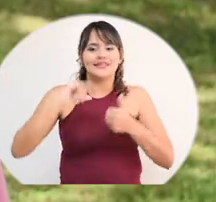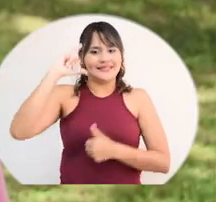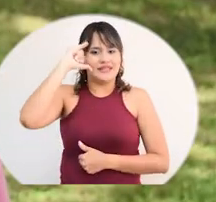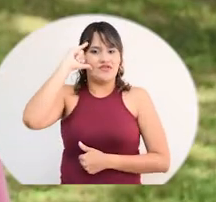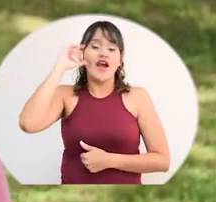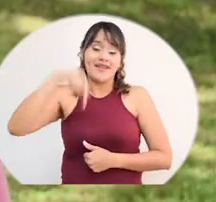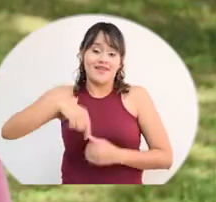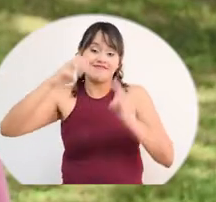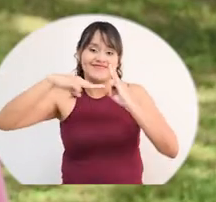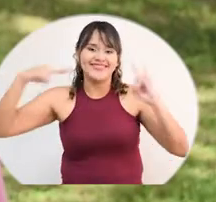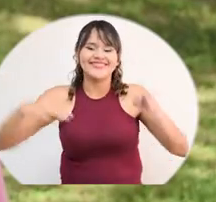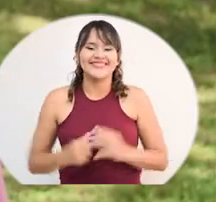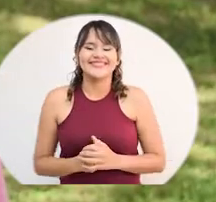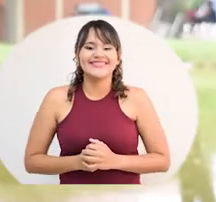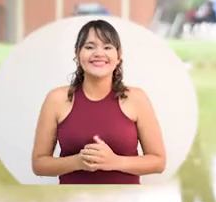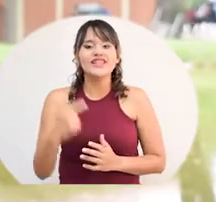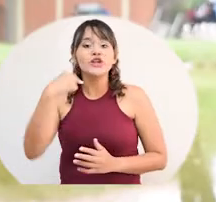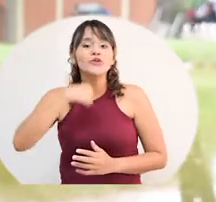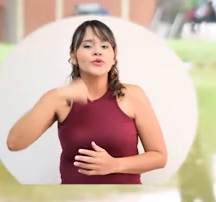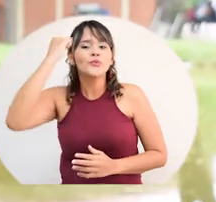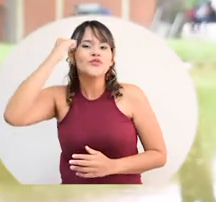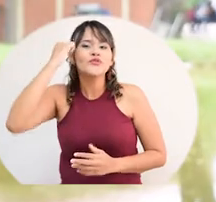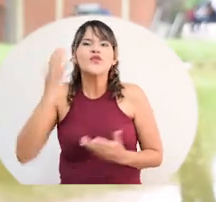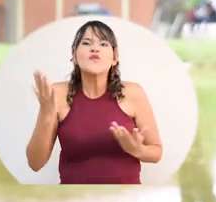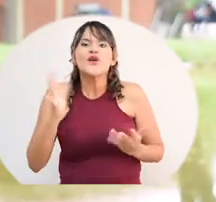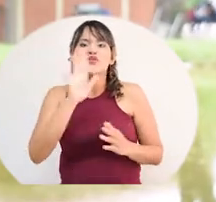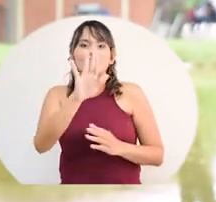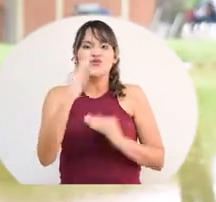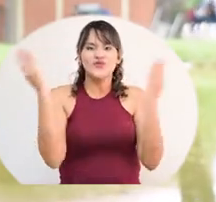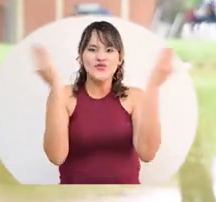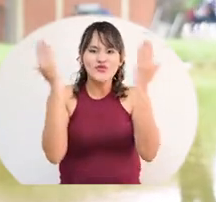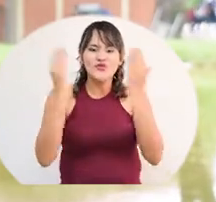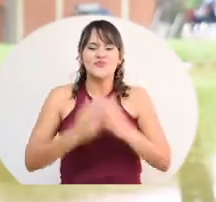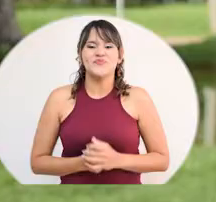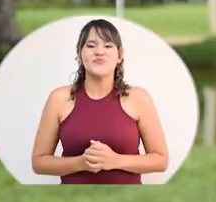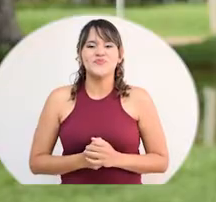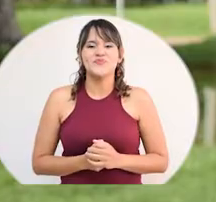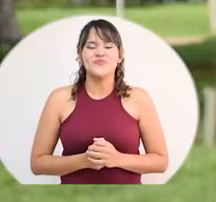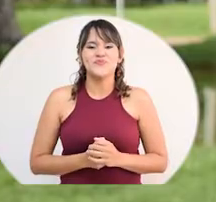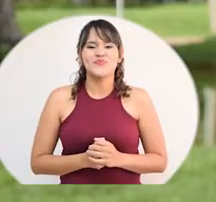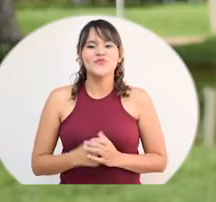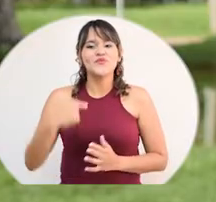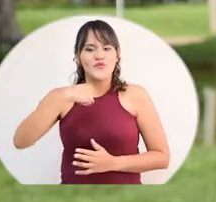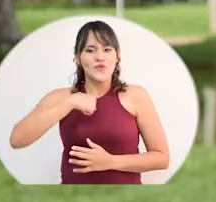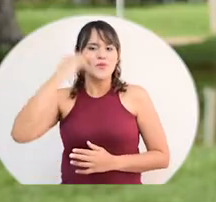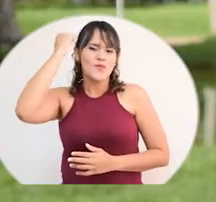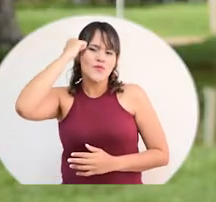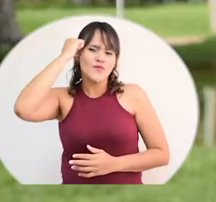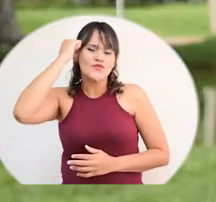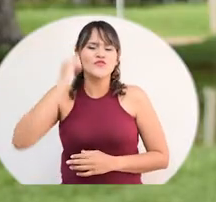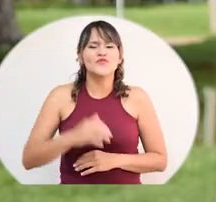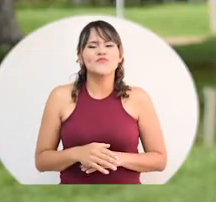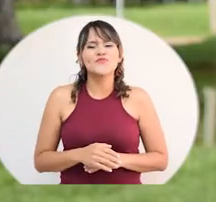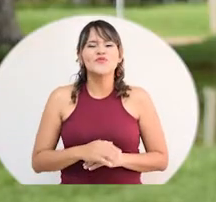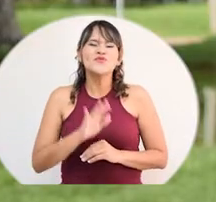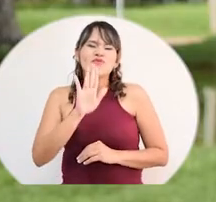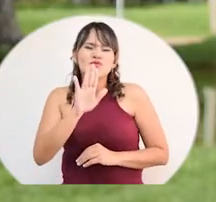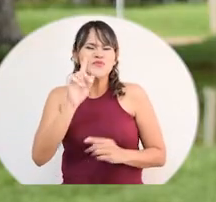acá en la universidad del magdalena soy docente de animación en el programa de cine profesor asociado